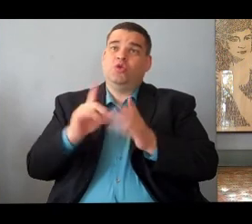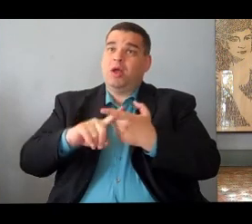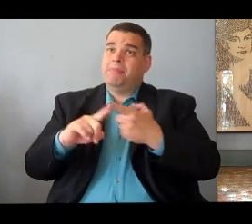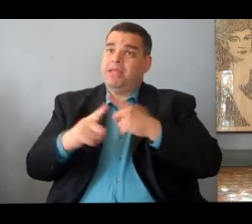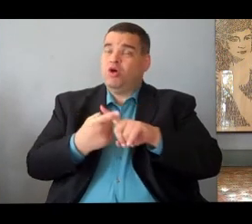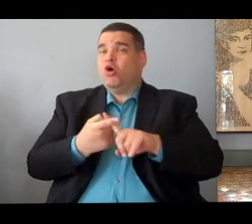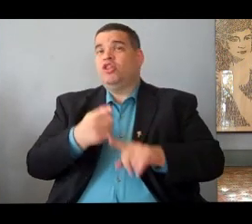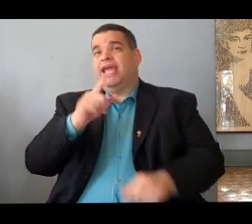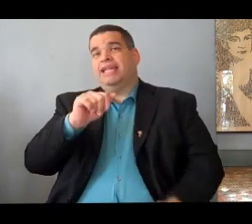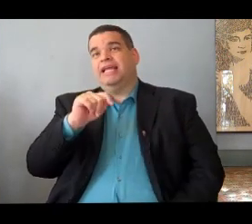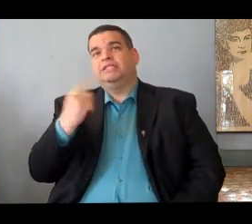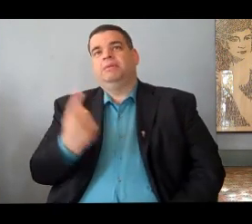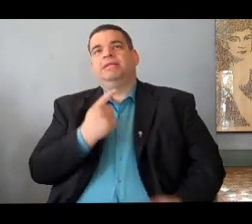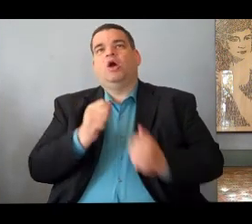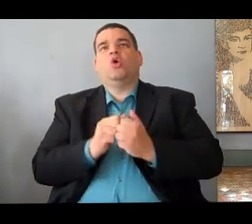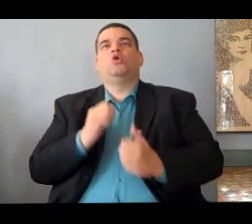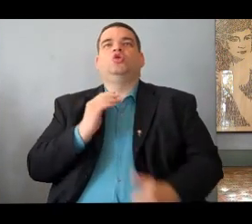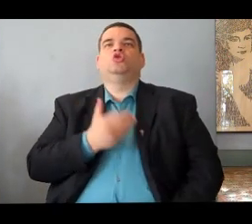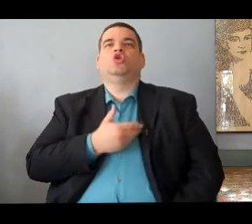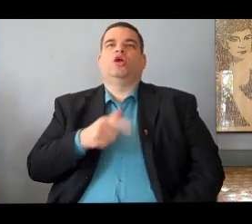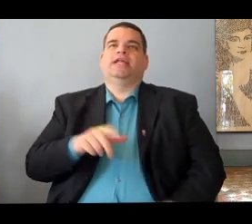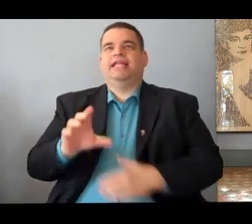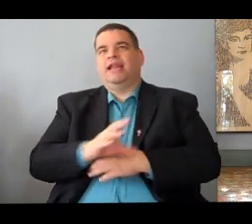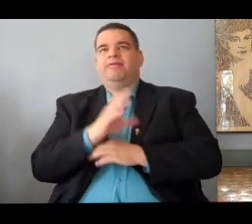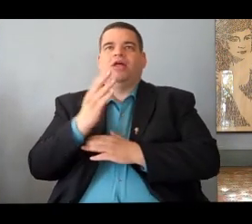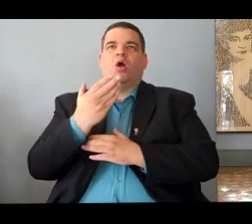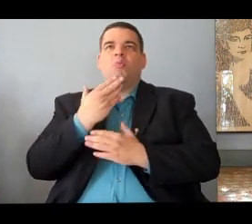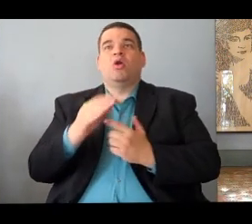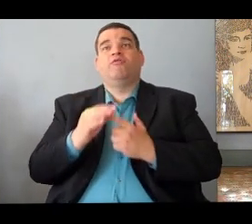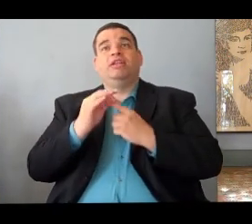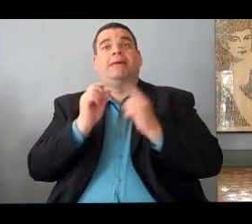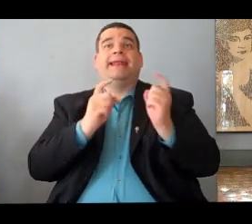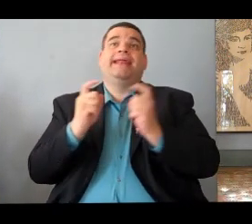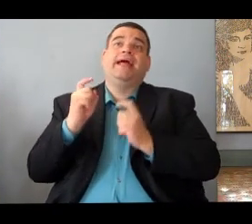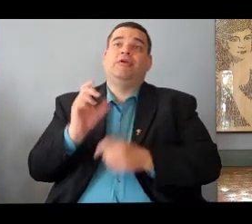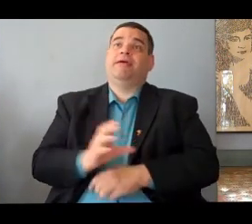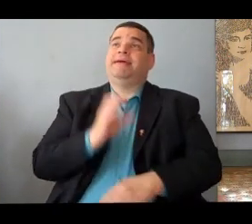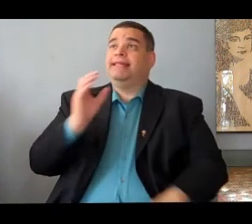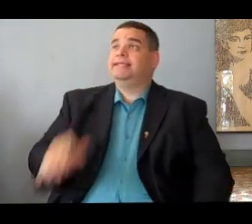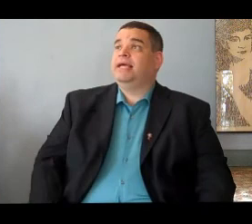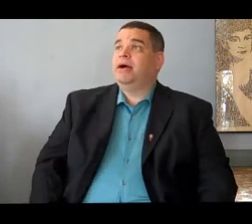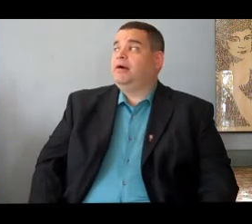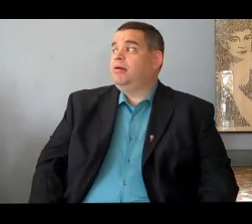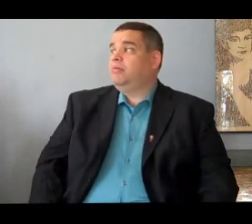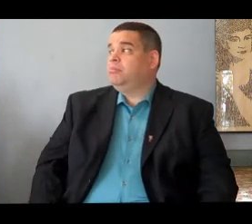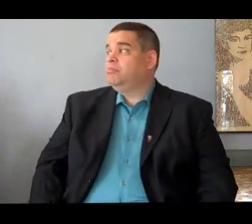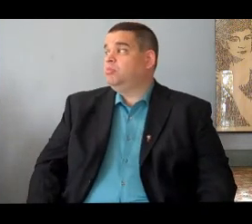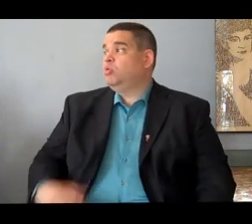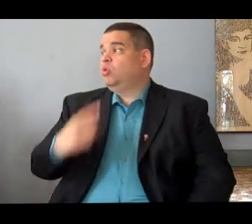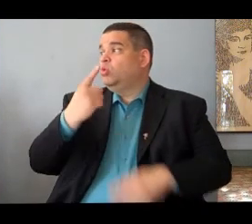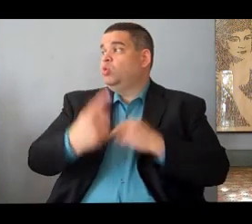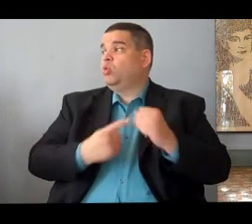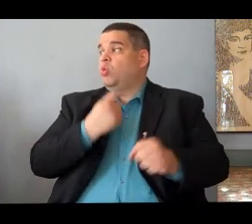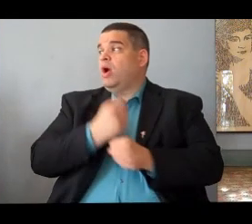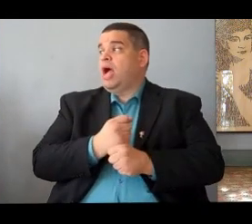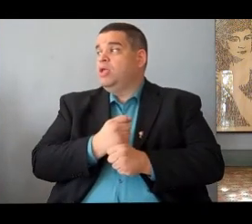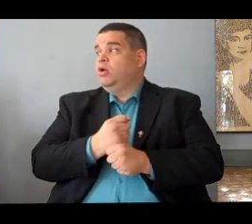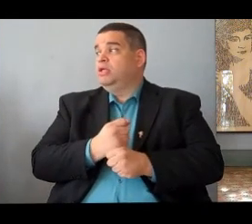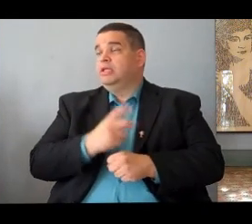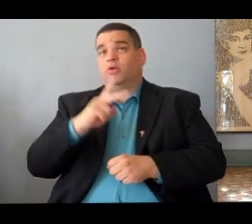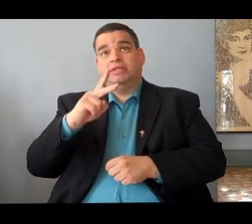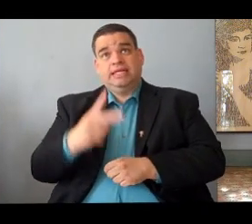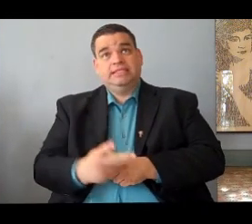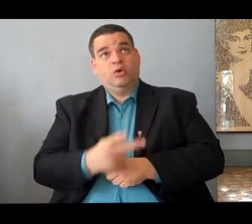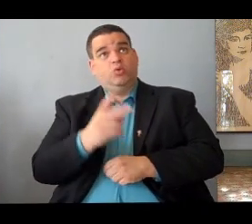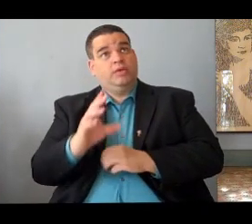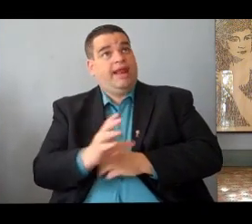que siempre están con nosotros. Y estas Navidades con muy buenas ofertas para regalos navideños. Por un año, porque llevamos un año. Esta es nuestra segunda